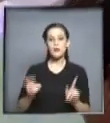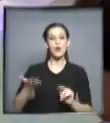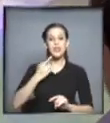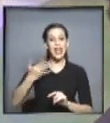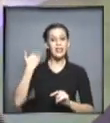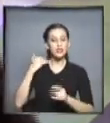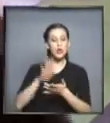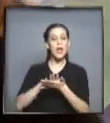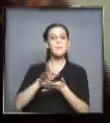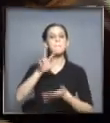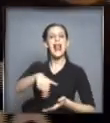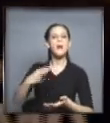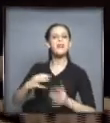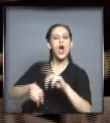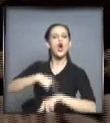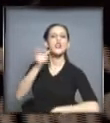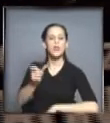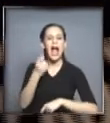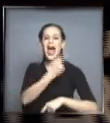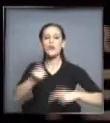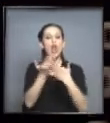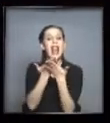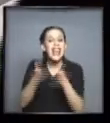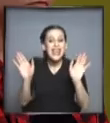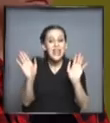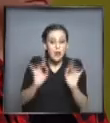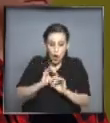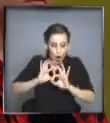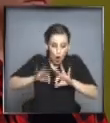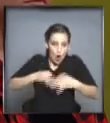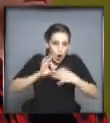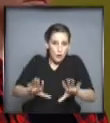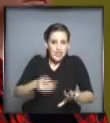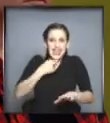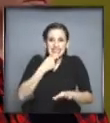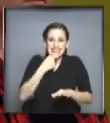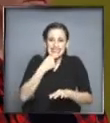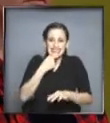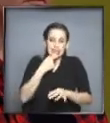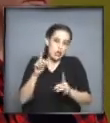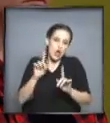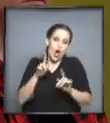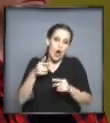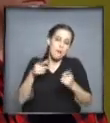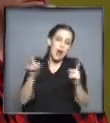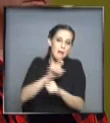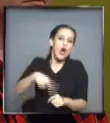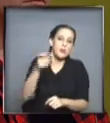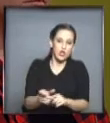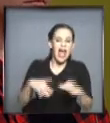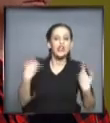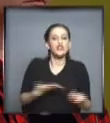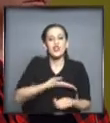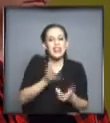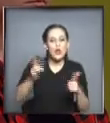de vida ajenos. Que uno es libre de hacer lo que quiere siempre y cuando no viole los derechos de terceros, básicamente. O sea, la sociedad no tiene derechos,